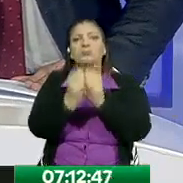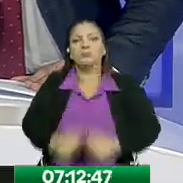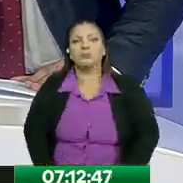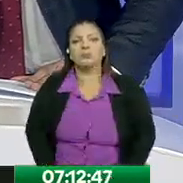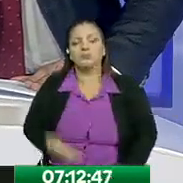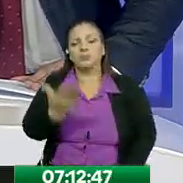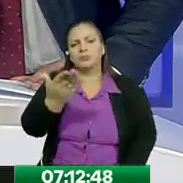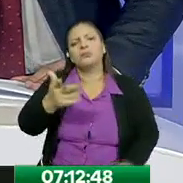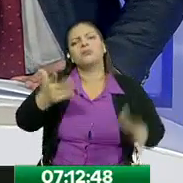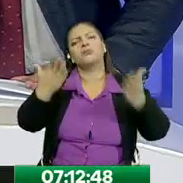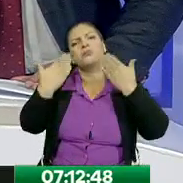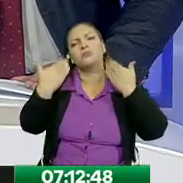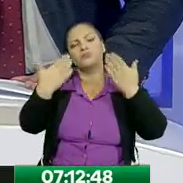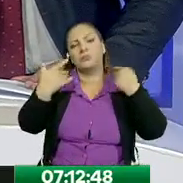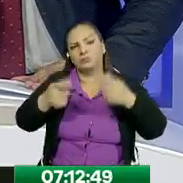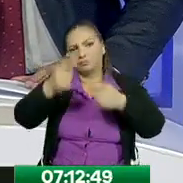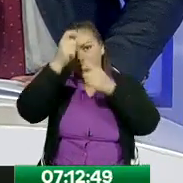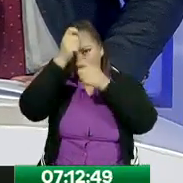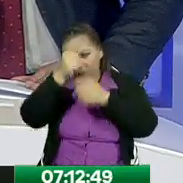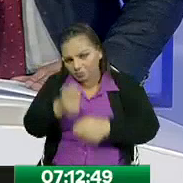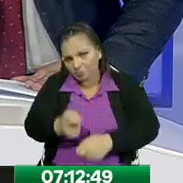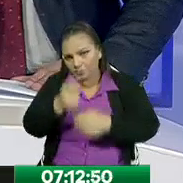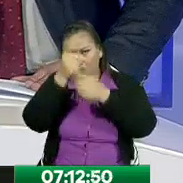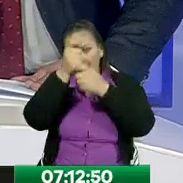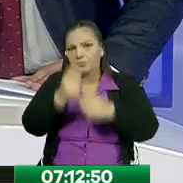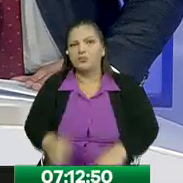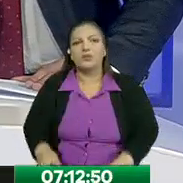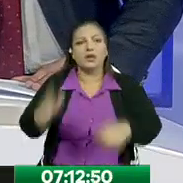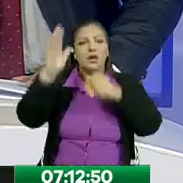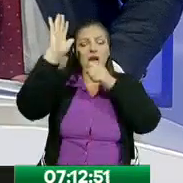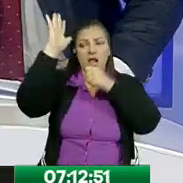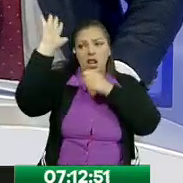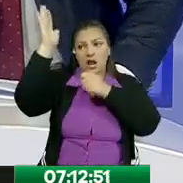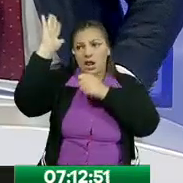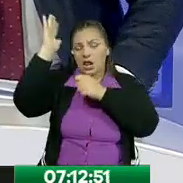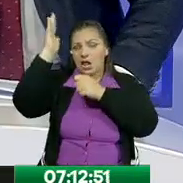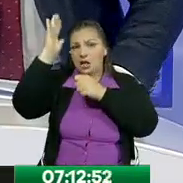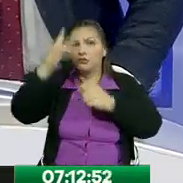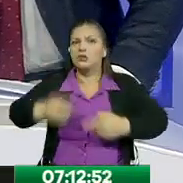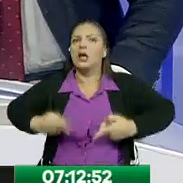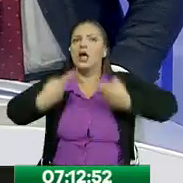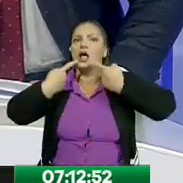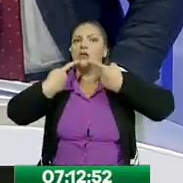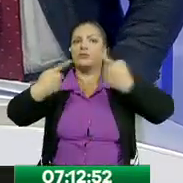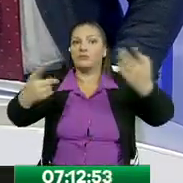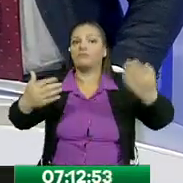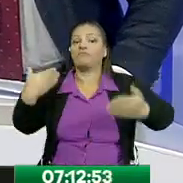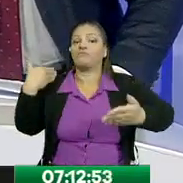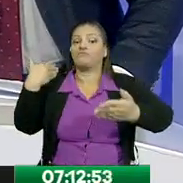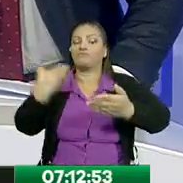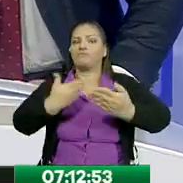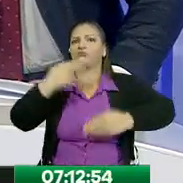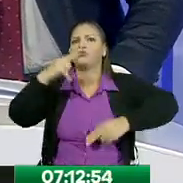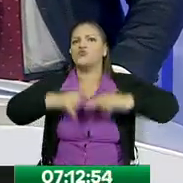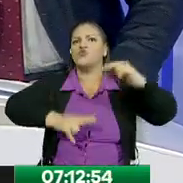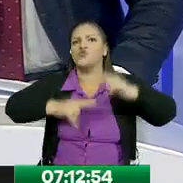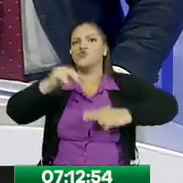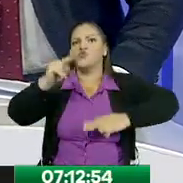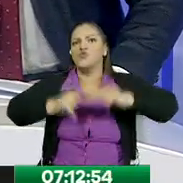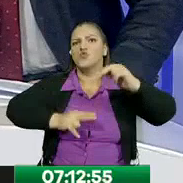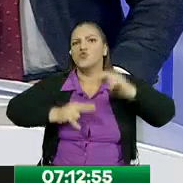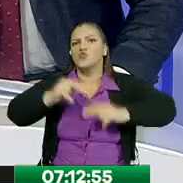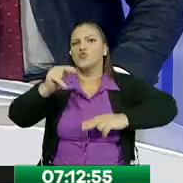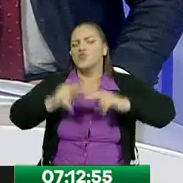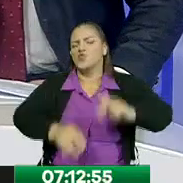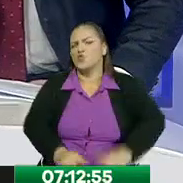sesión solemne por la independencia de la Perla del Pacífico. El jefe de Estado anunció una mega obra. Carlos Julio Grumendi nos informa